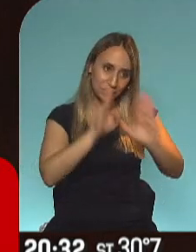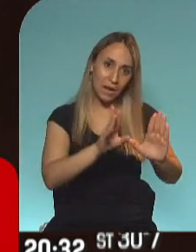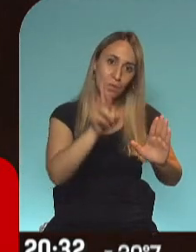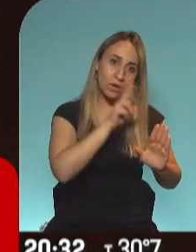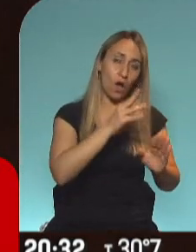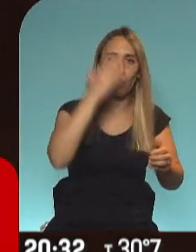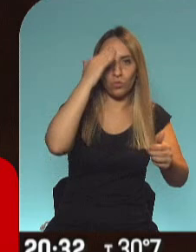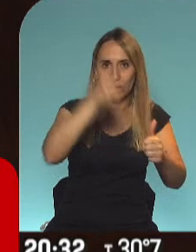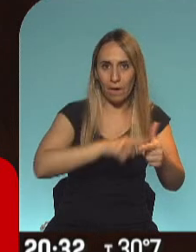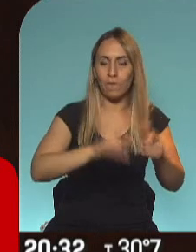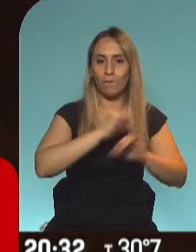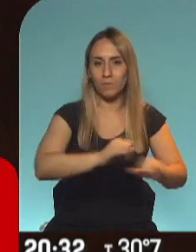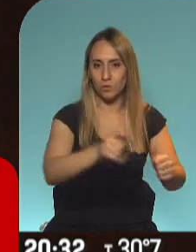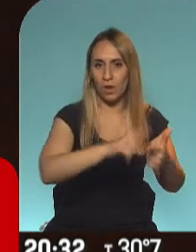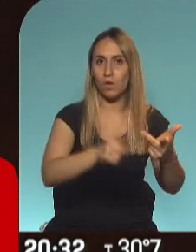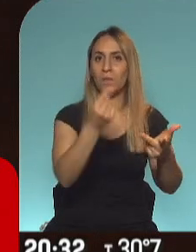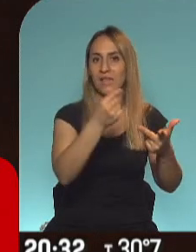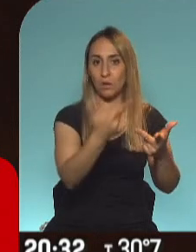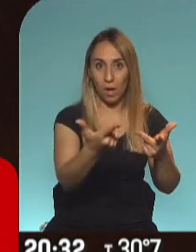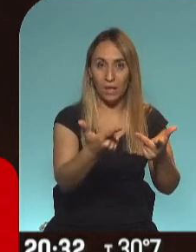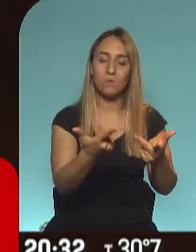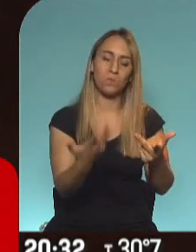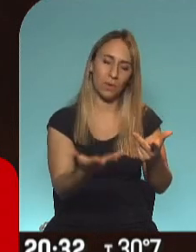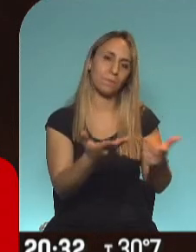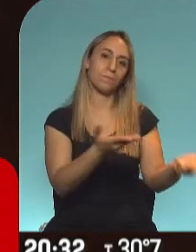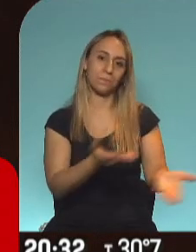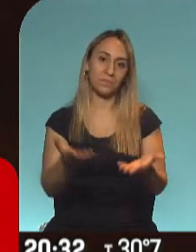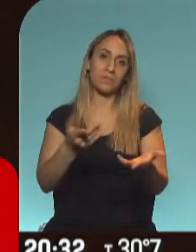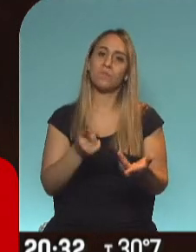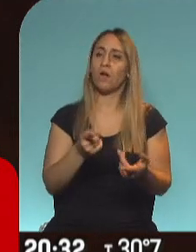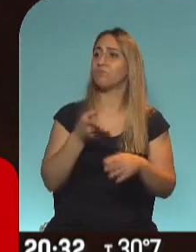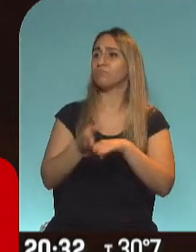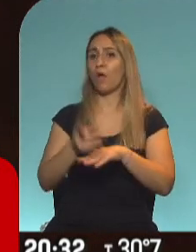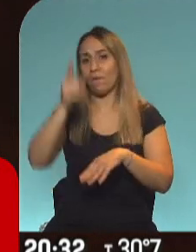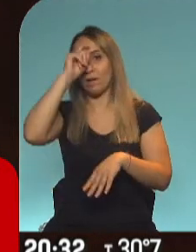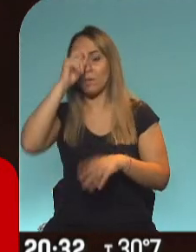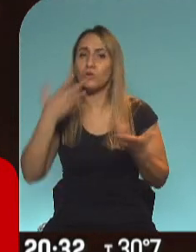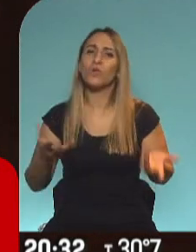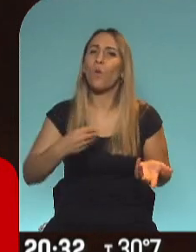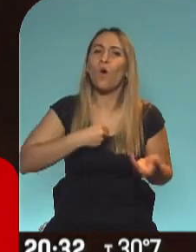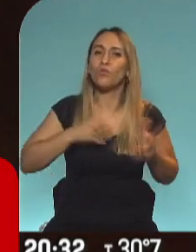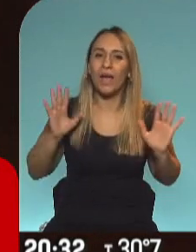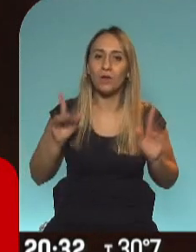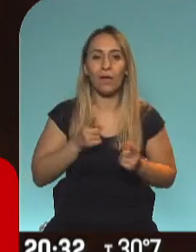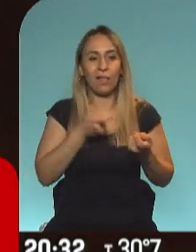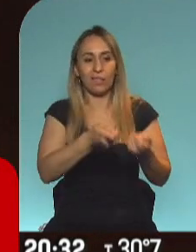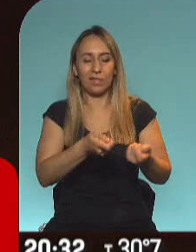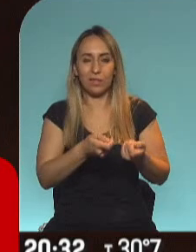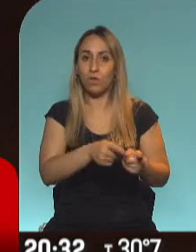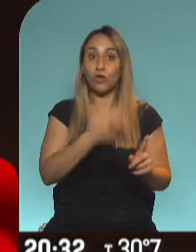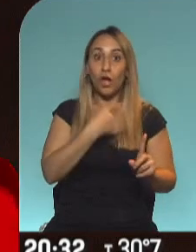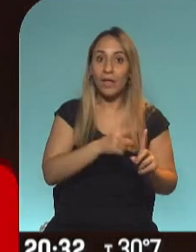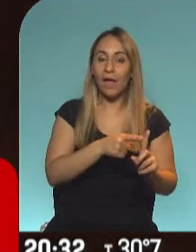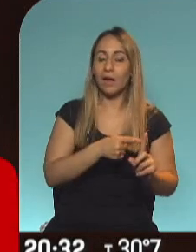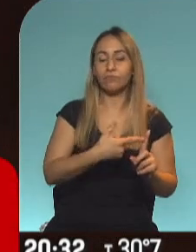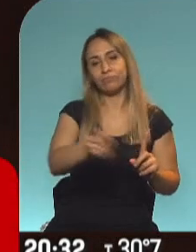cultura, porque no tienen información, o porque no tienen plata, hacer eso mismo en la farmacia. Y por supuesto voluntario. Nadie que no quiera lo va a hacer.